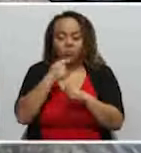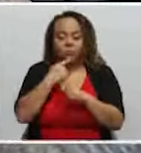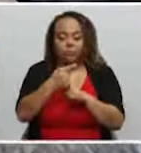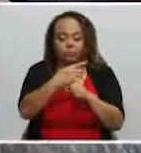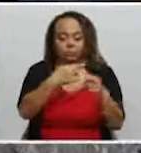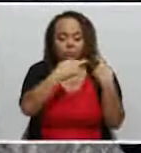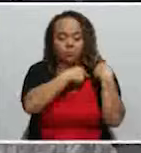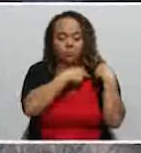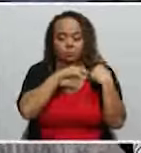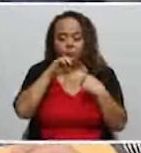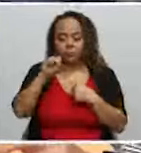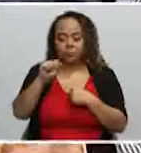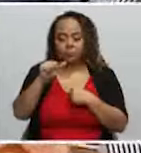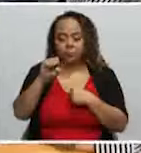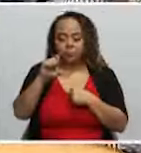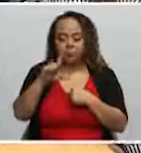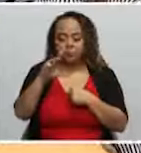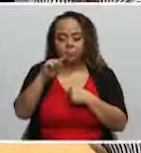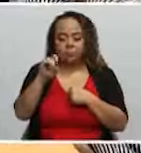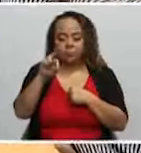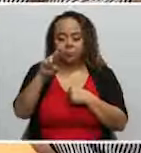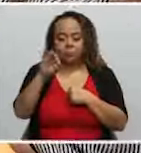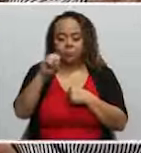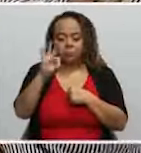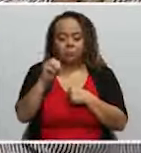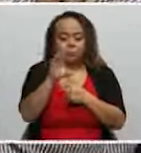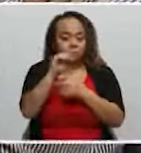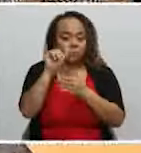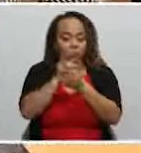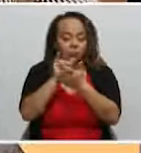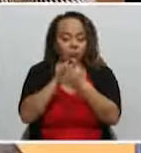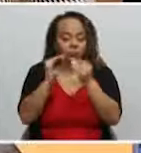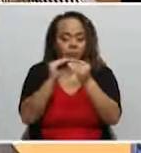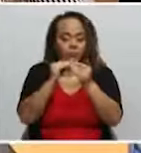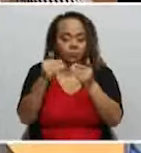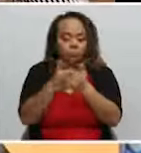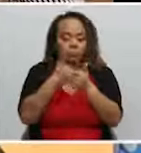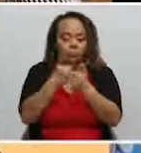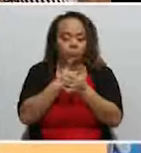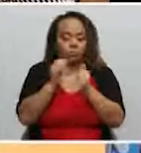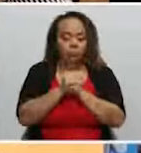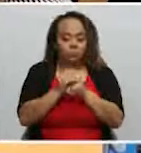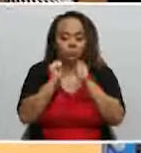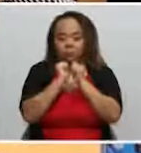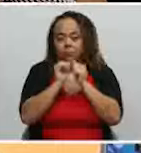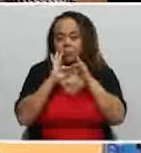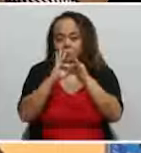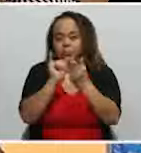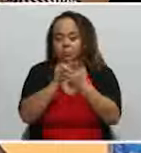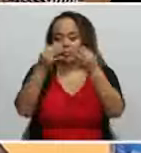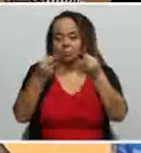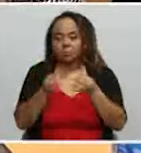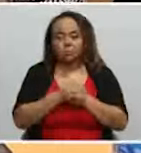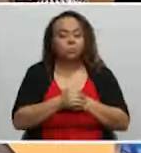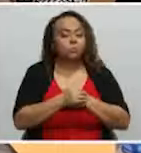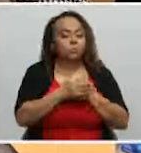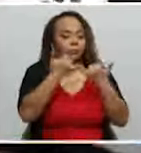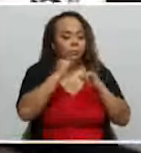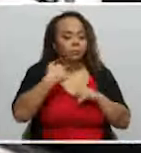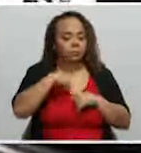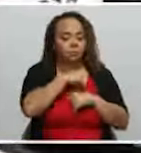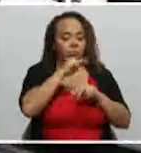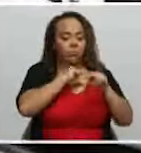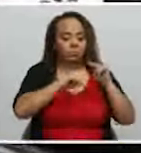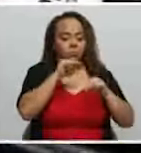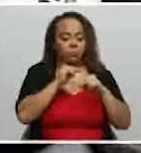presidente Osael Maroto, y esto es lo más novedoso en torno a esta decisión. Todavía estamos en ese tipo de negociaciones,